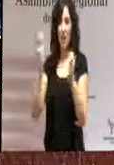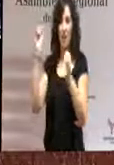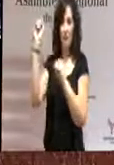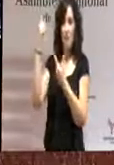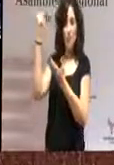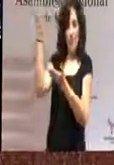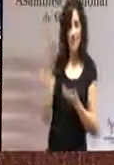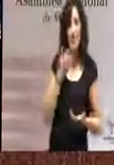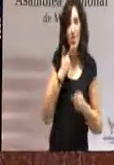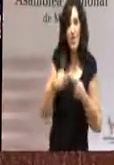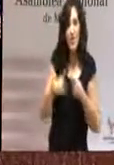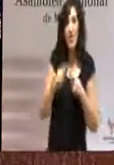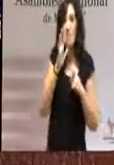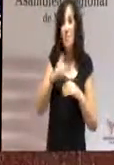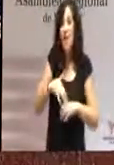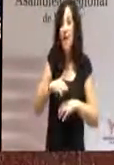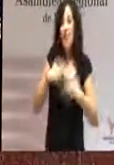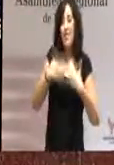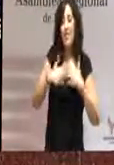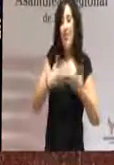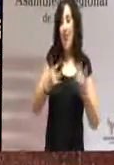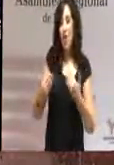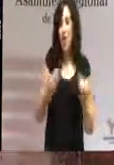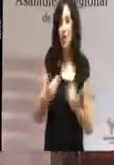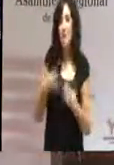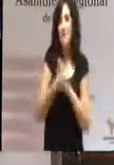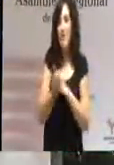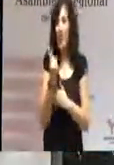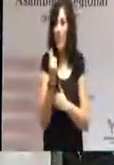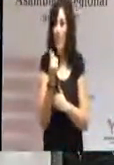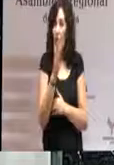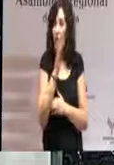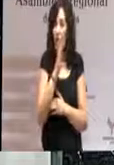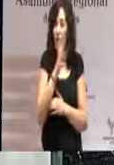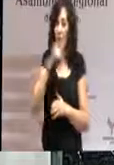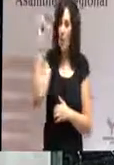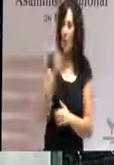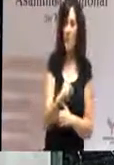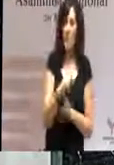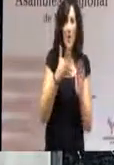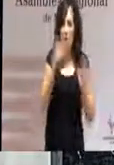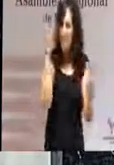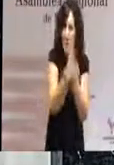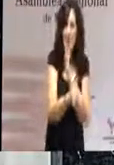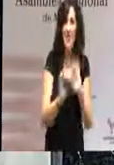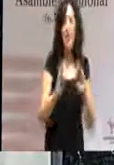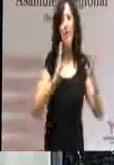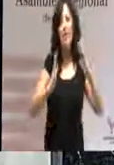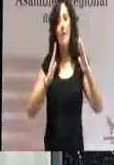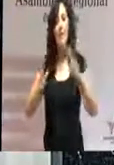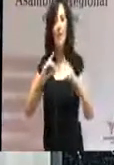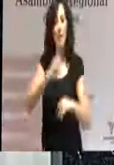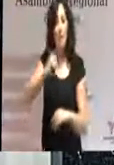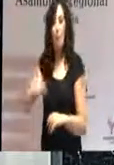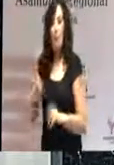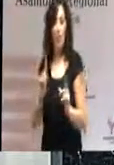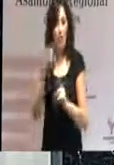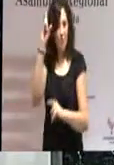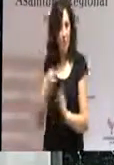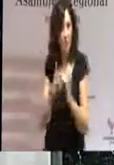las desaladoras abaraten el coste del agua de forma permanente. En materia de